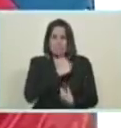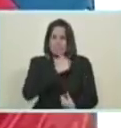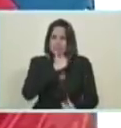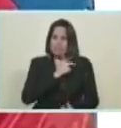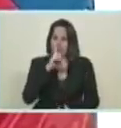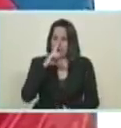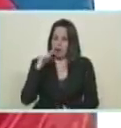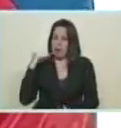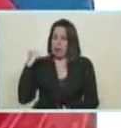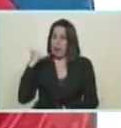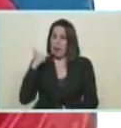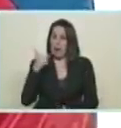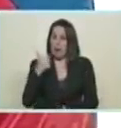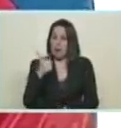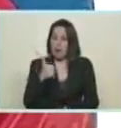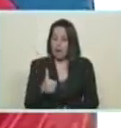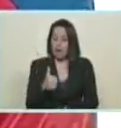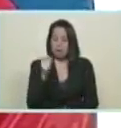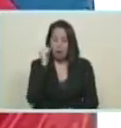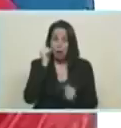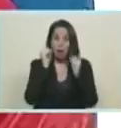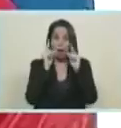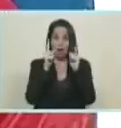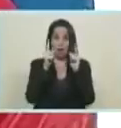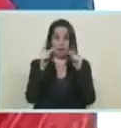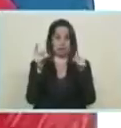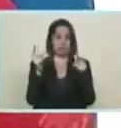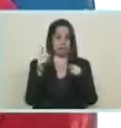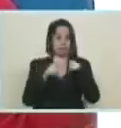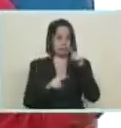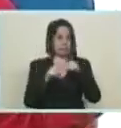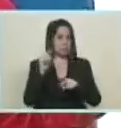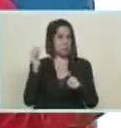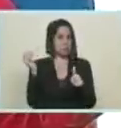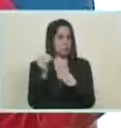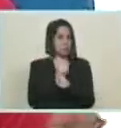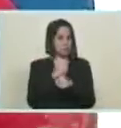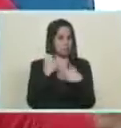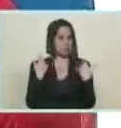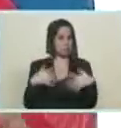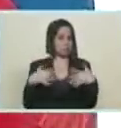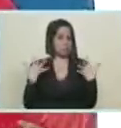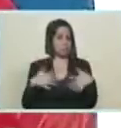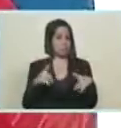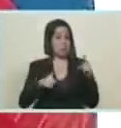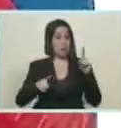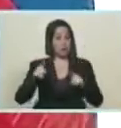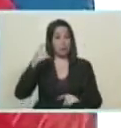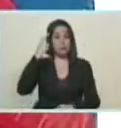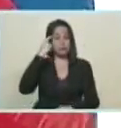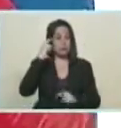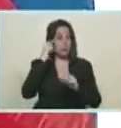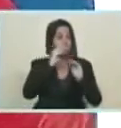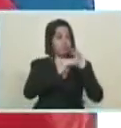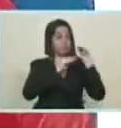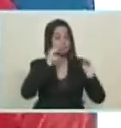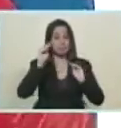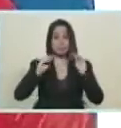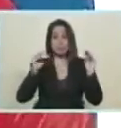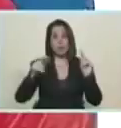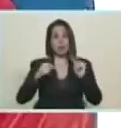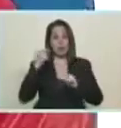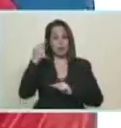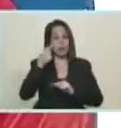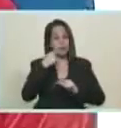tiempo al descubrir cosas y cosas. Algunas se saben, otras se